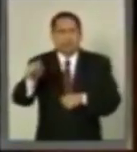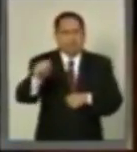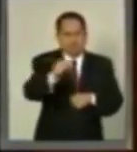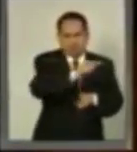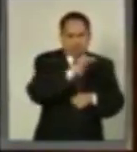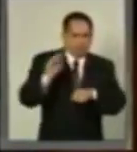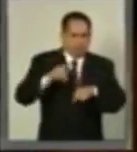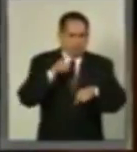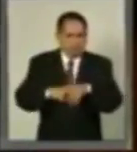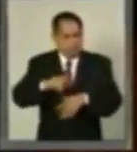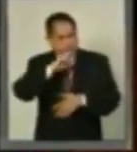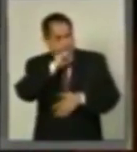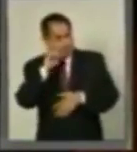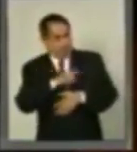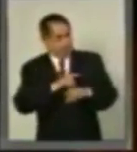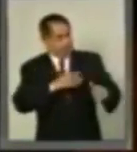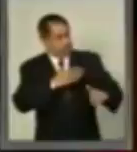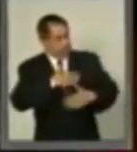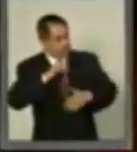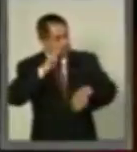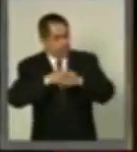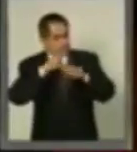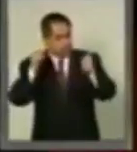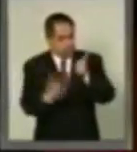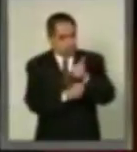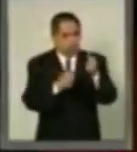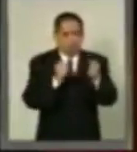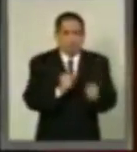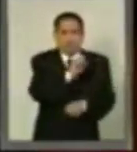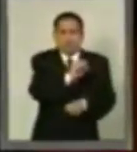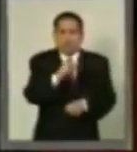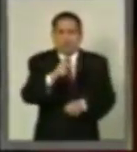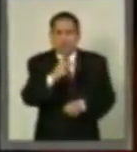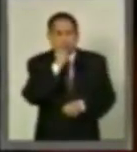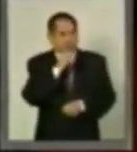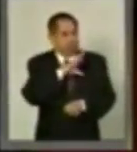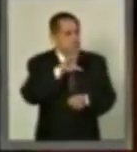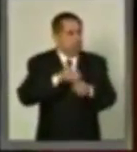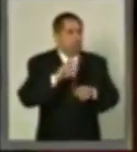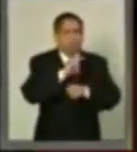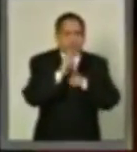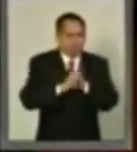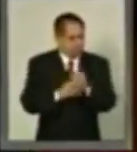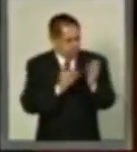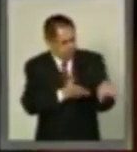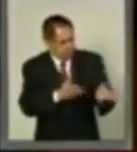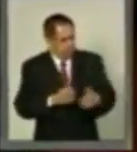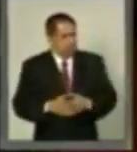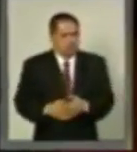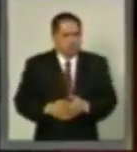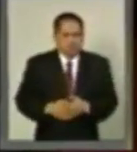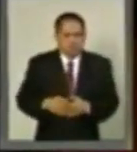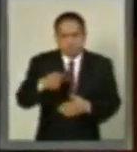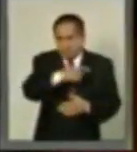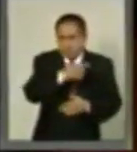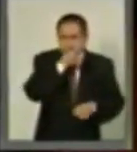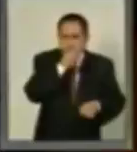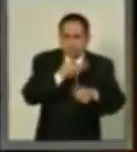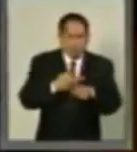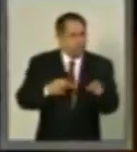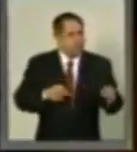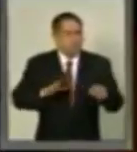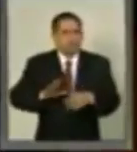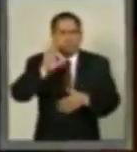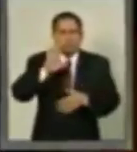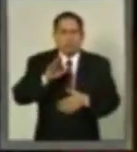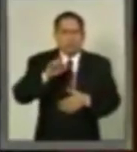Federal, sino también es el responsable de la seguridad pública en el país. Usted, señor secretario, es una especie